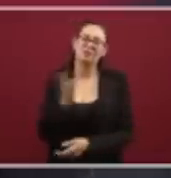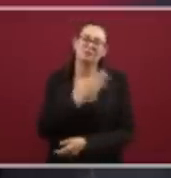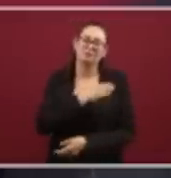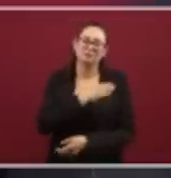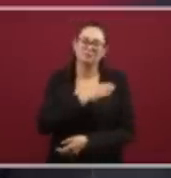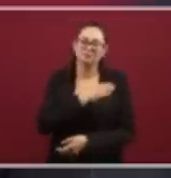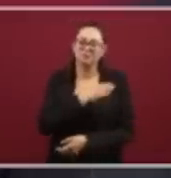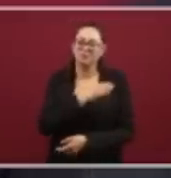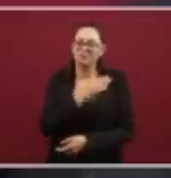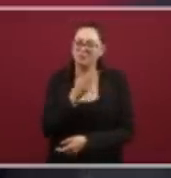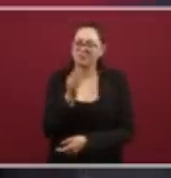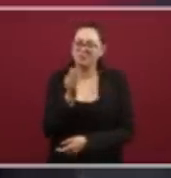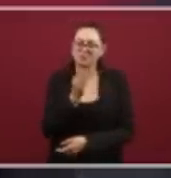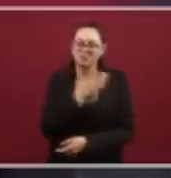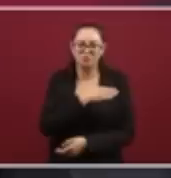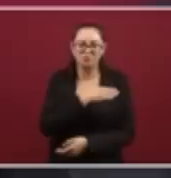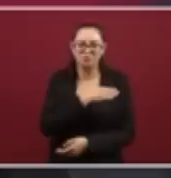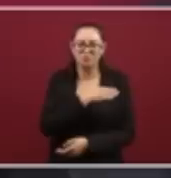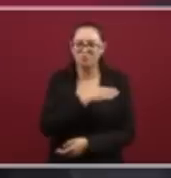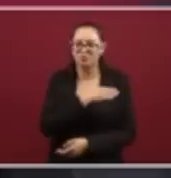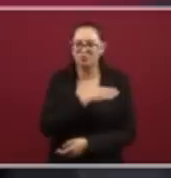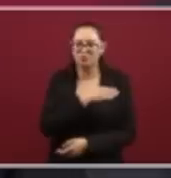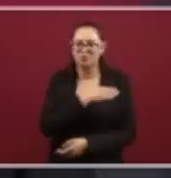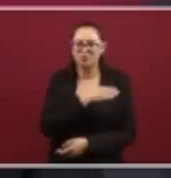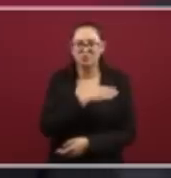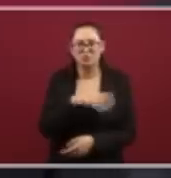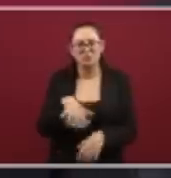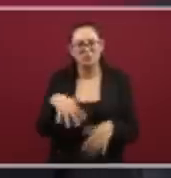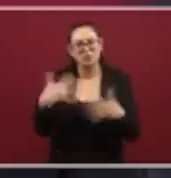cercana a la santidad